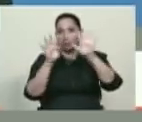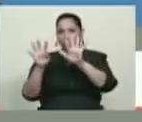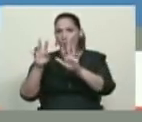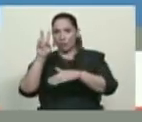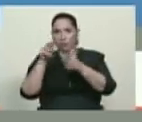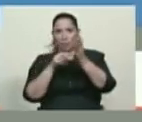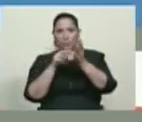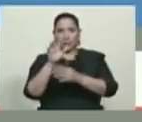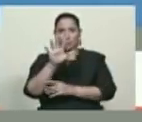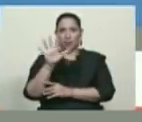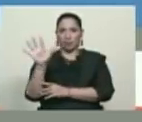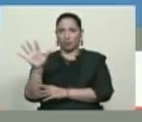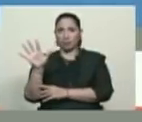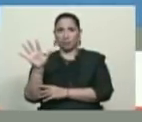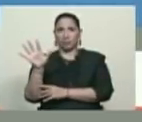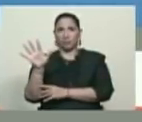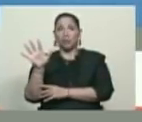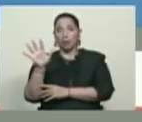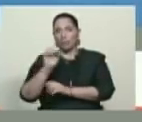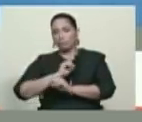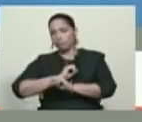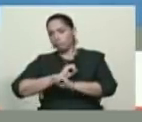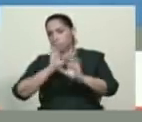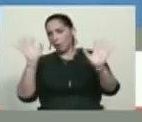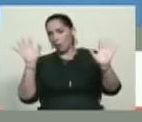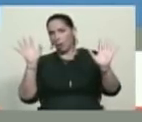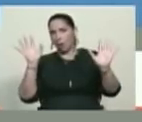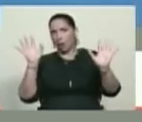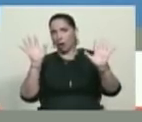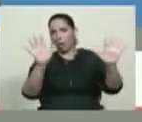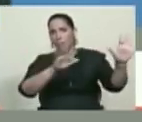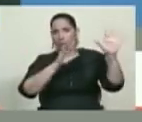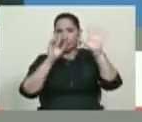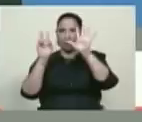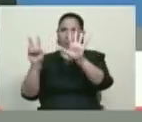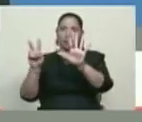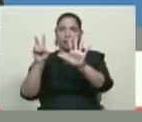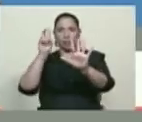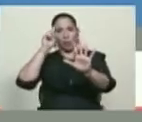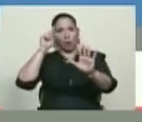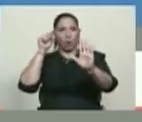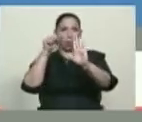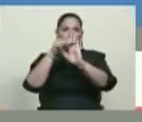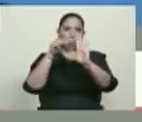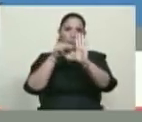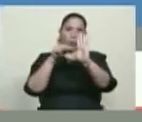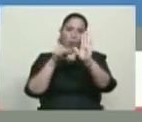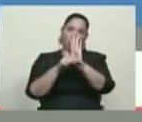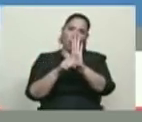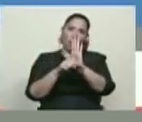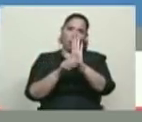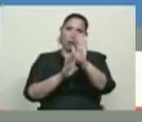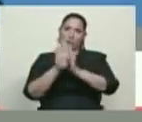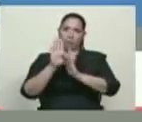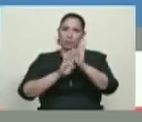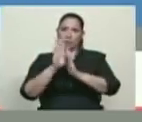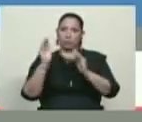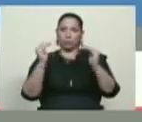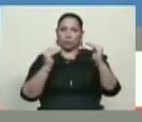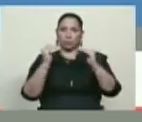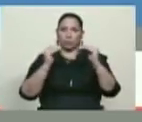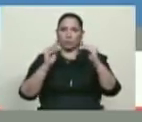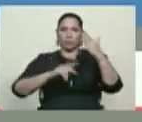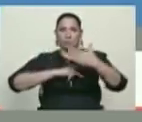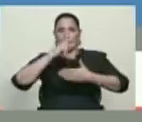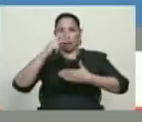2019-2025, claramente hemos incorporado los 17 objetivos de desarrollo sostenible en el plan de